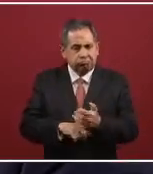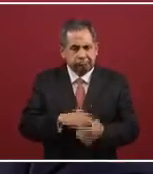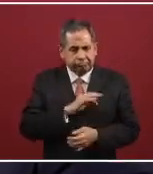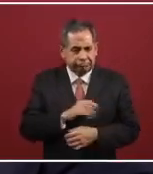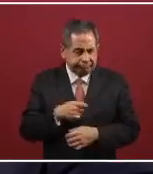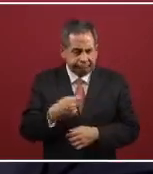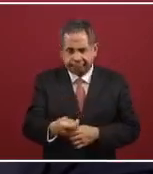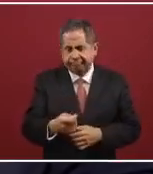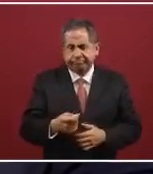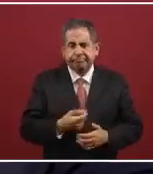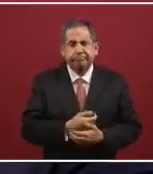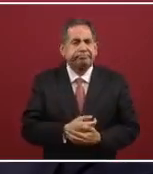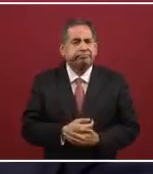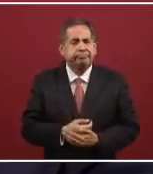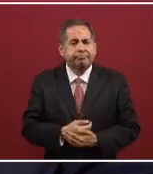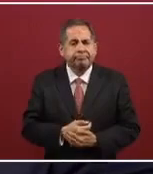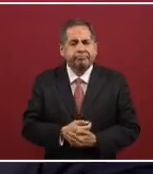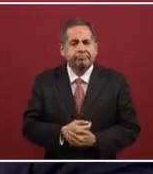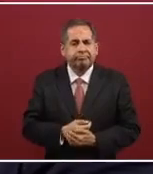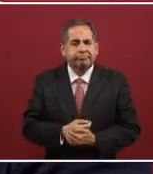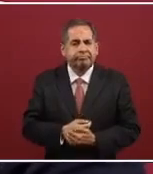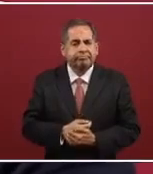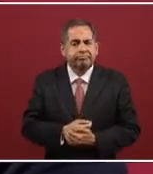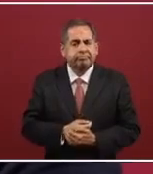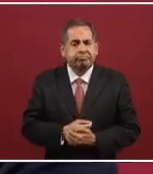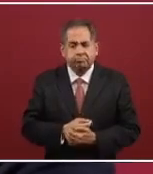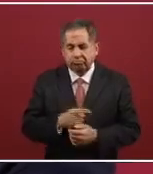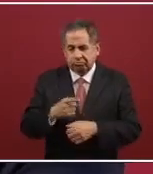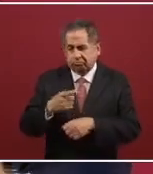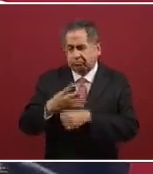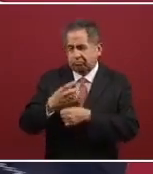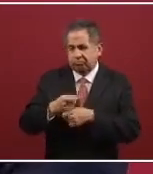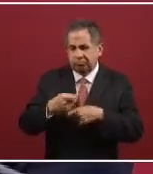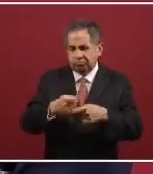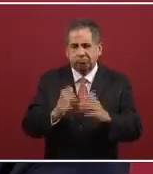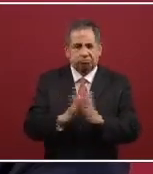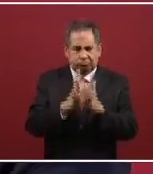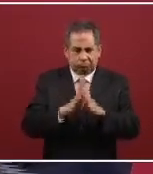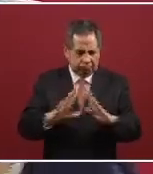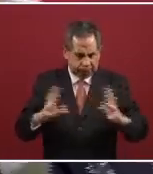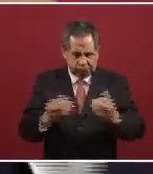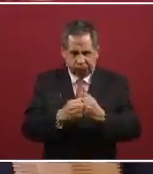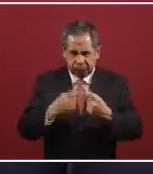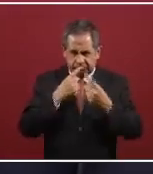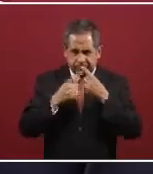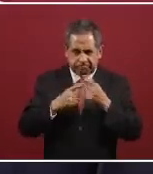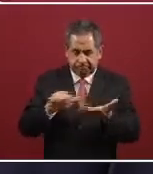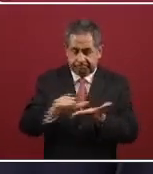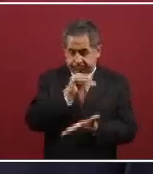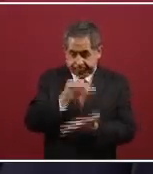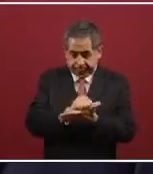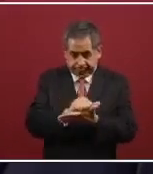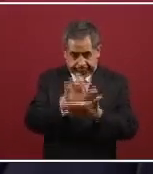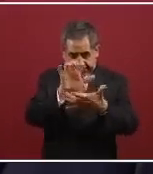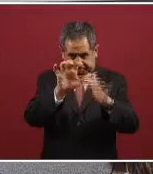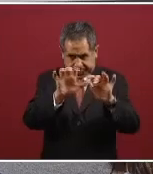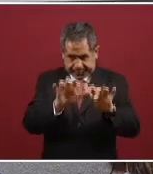el cuarto grado de primaria, que participen. Se levanta un acta,